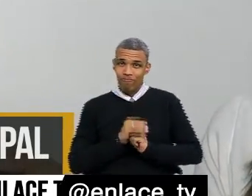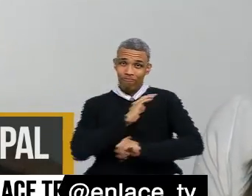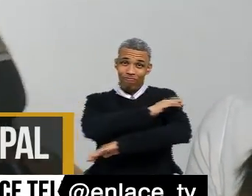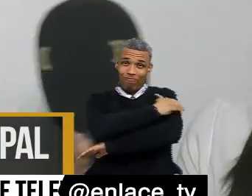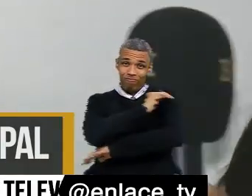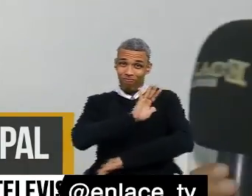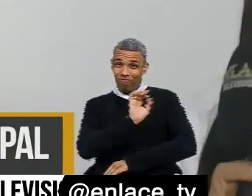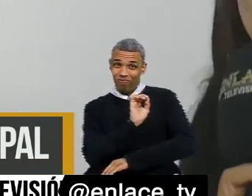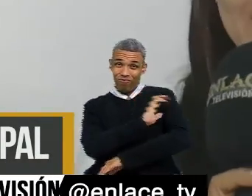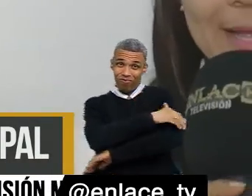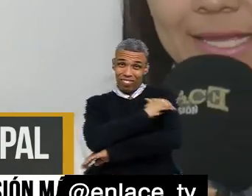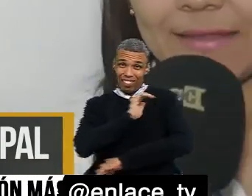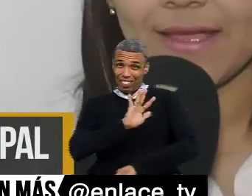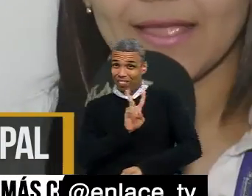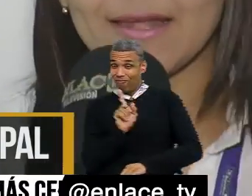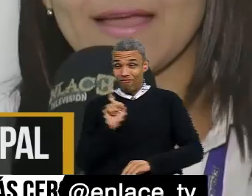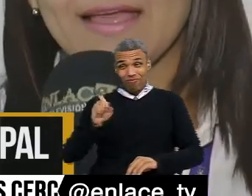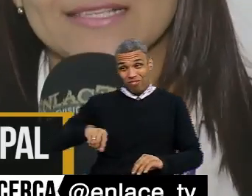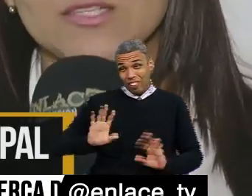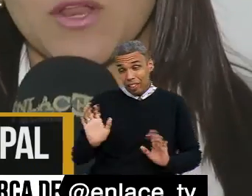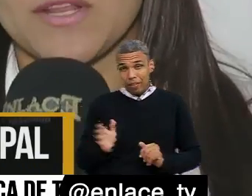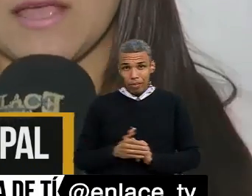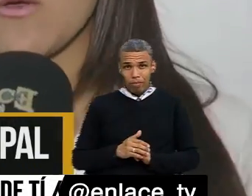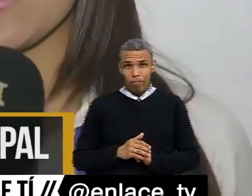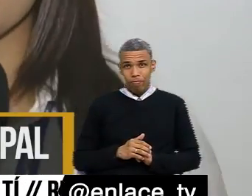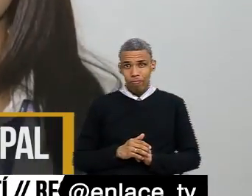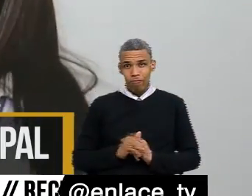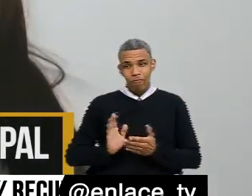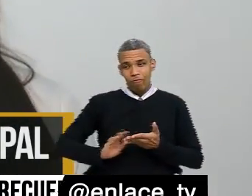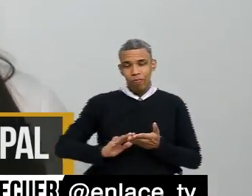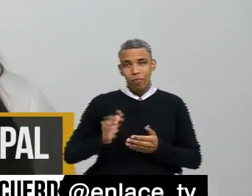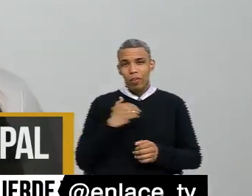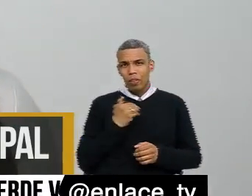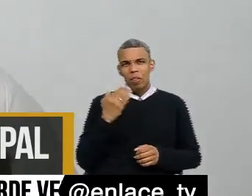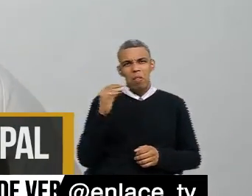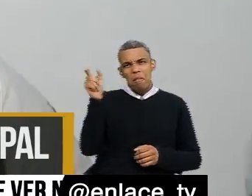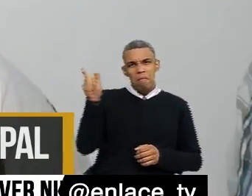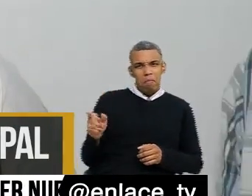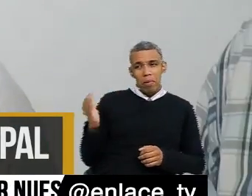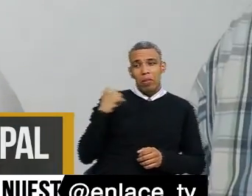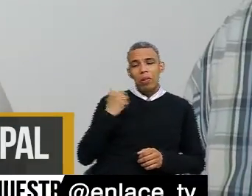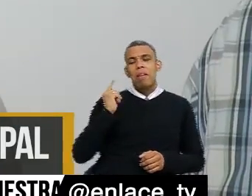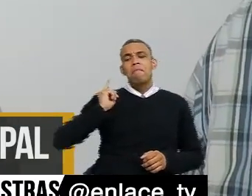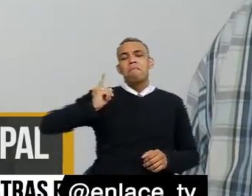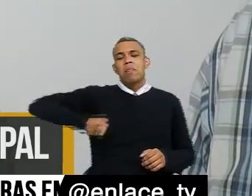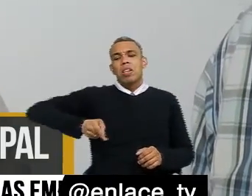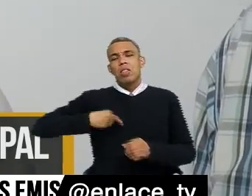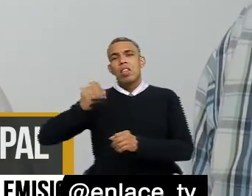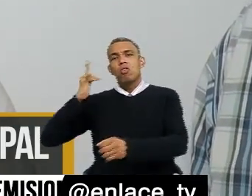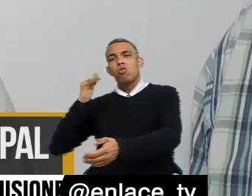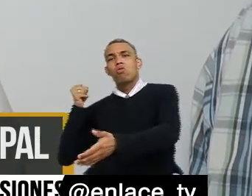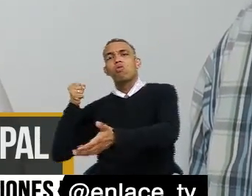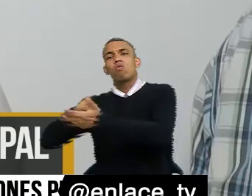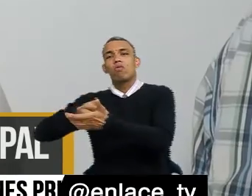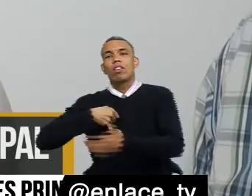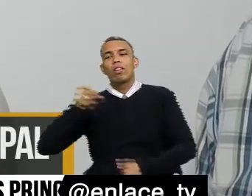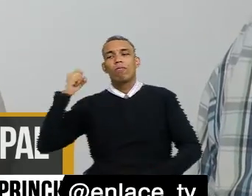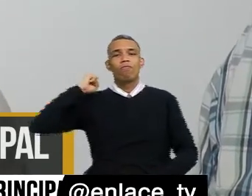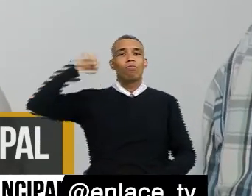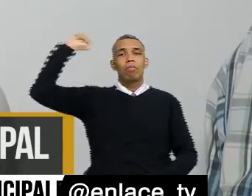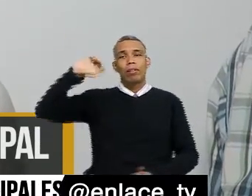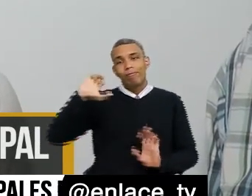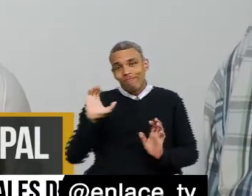Municipal. Bueno, Mayerle, secretaria encargada, gracias por haber estado con nosotros, y pues muy atentos continuaremos a las conclusiones que se hagan aquí